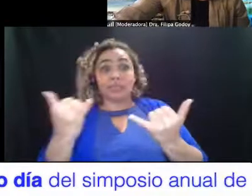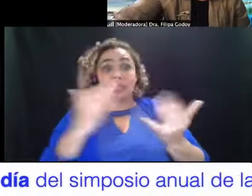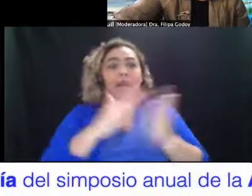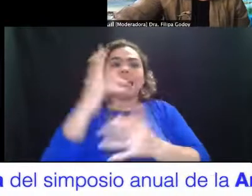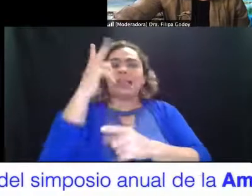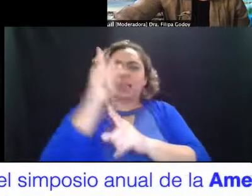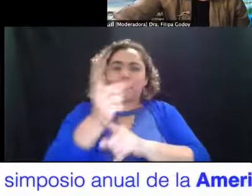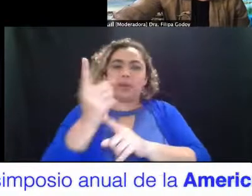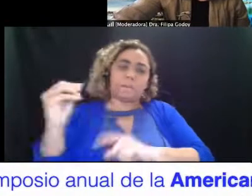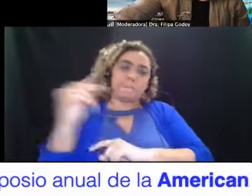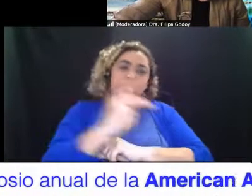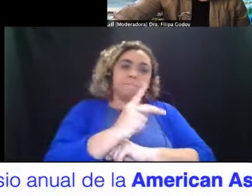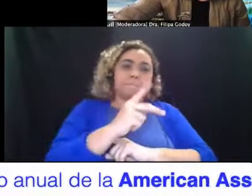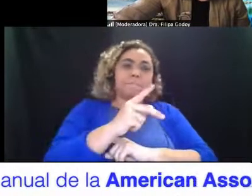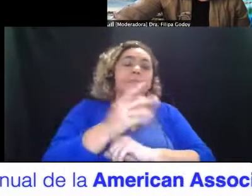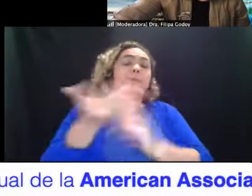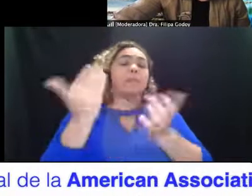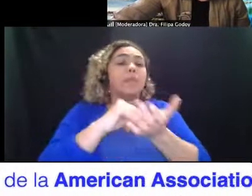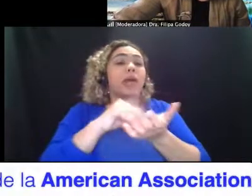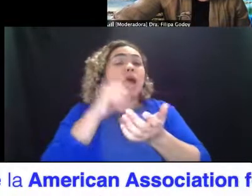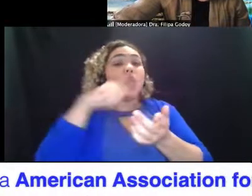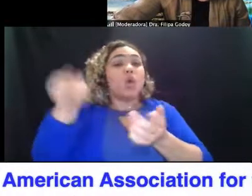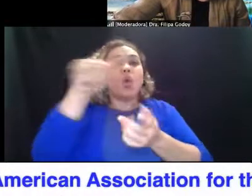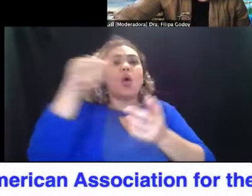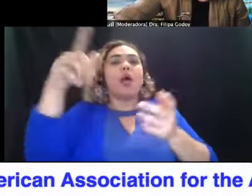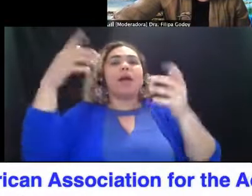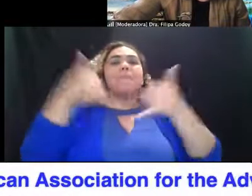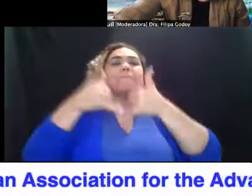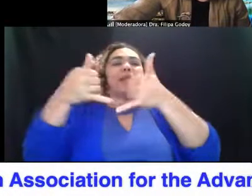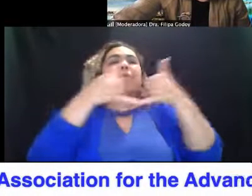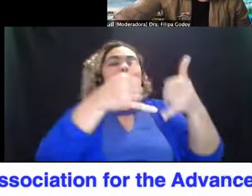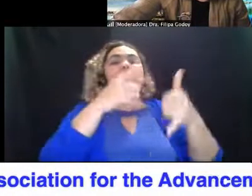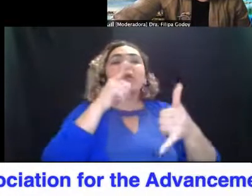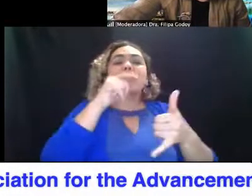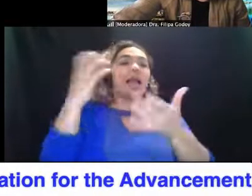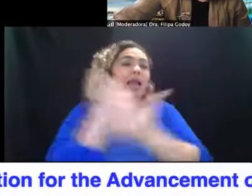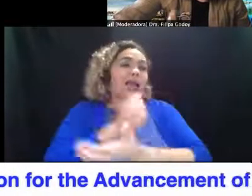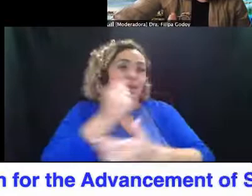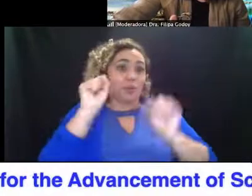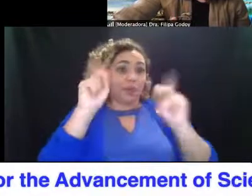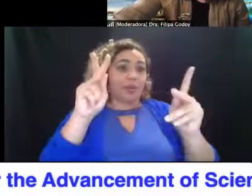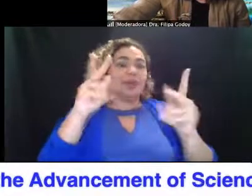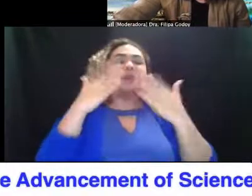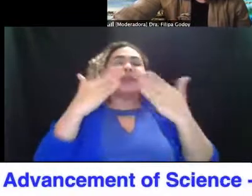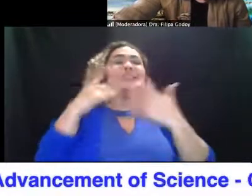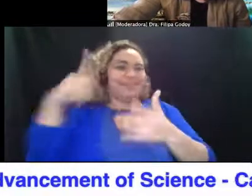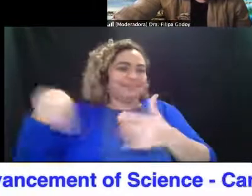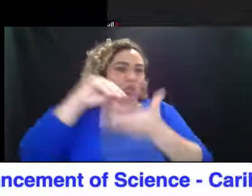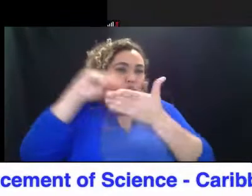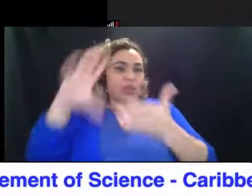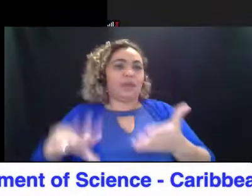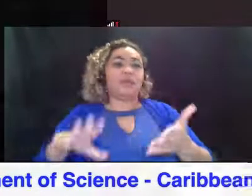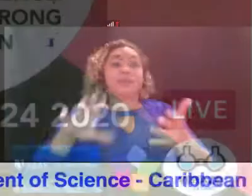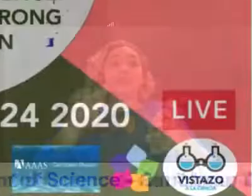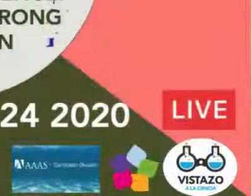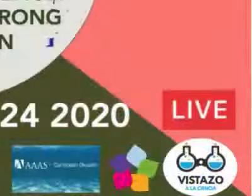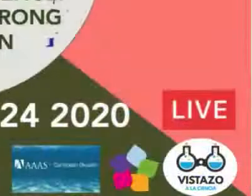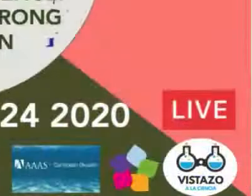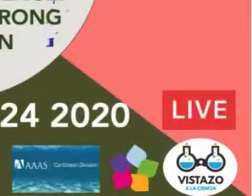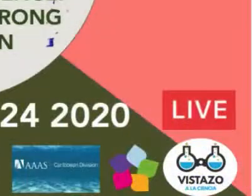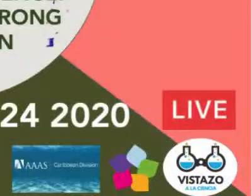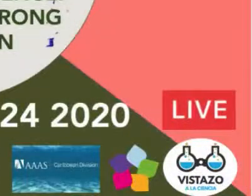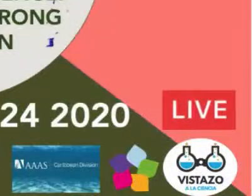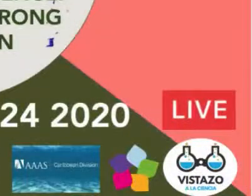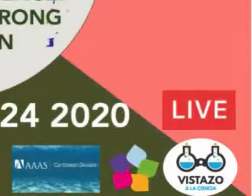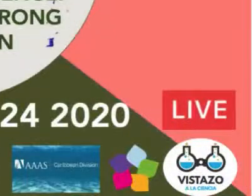minutos regresamos de nuevo para la presentación de los premios de los estudiantes. ¿Ok? No se vayan. Quédense con nosotros, por favor.